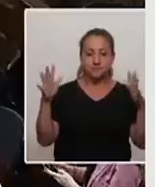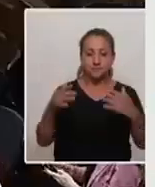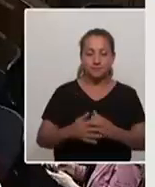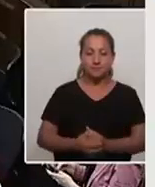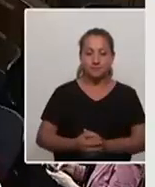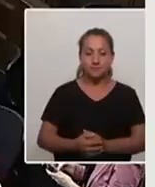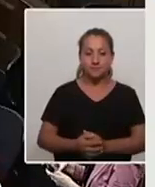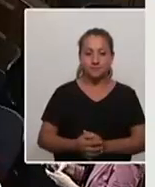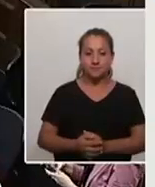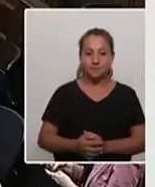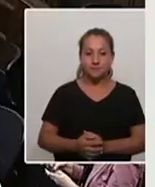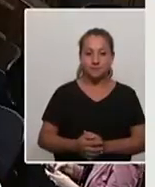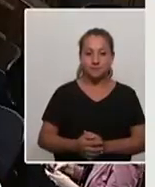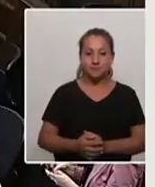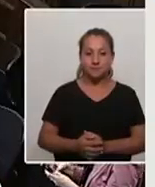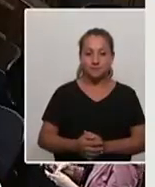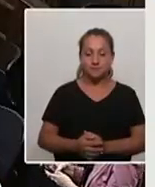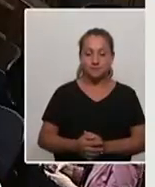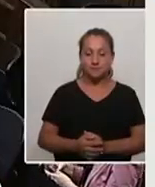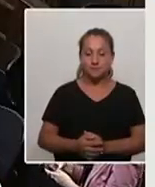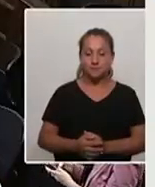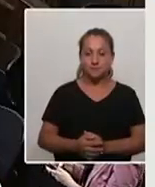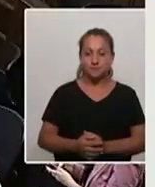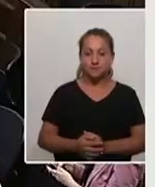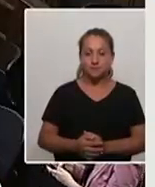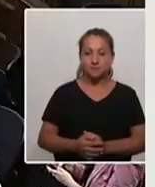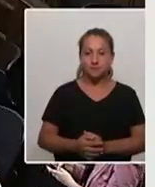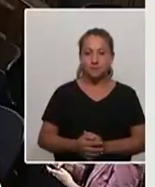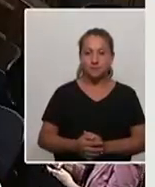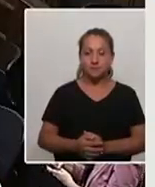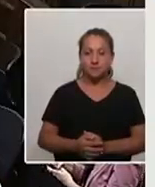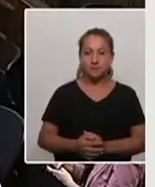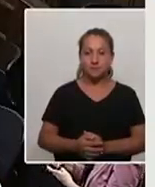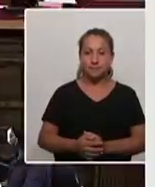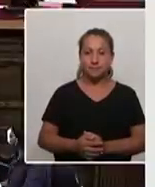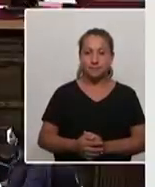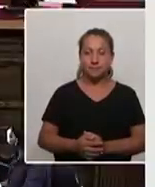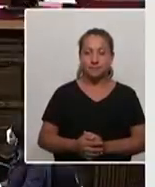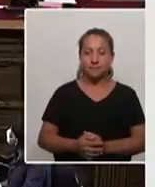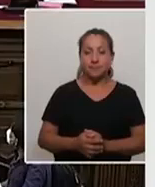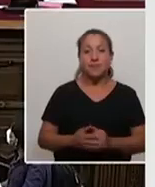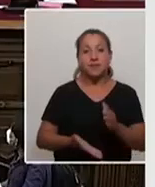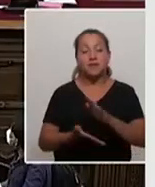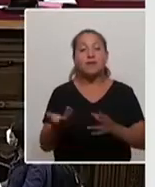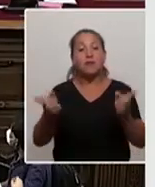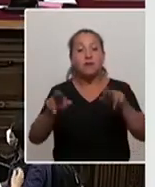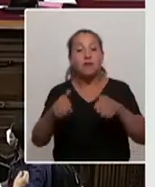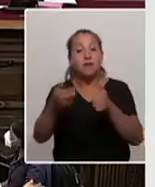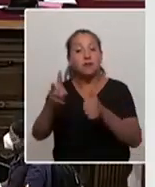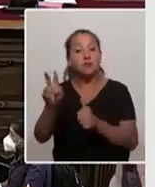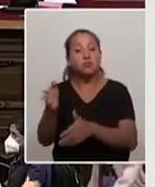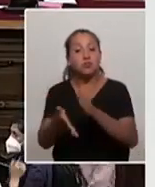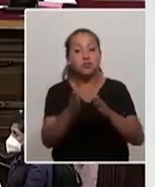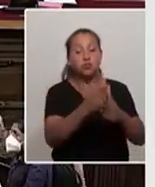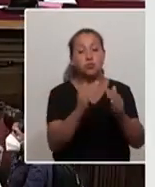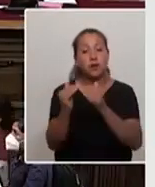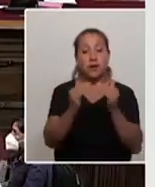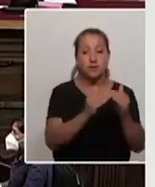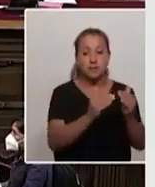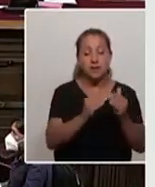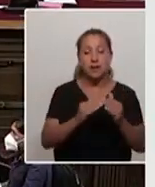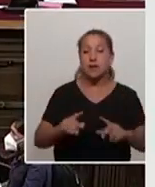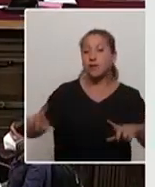hace es votarla a lo que se llama en general. O sea, en general es decir, sí, está buena, me tinca esta norma. Y cuando se aprueba en general, pasa